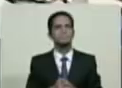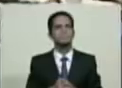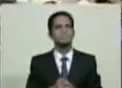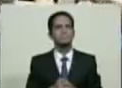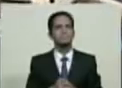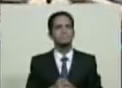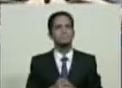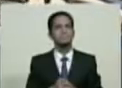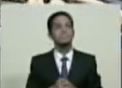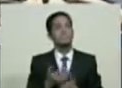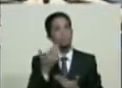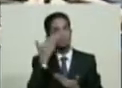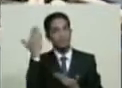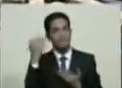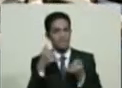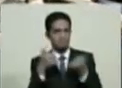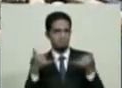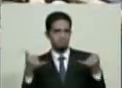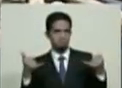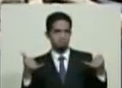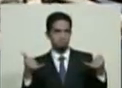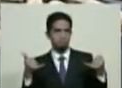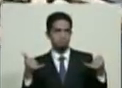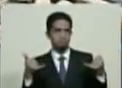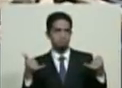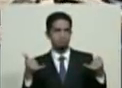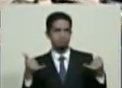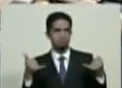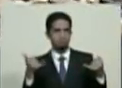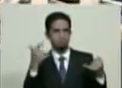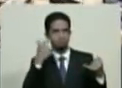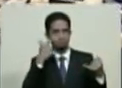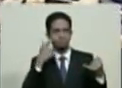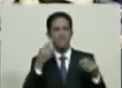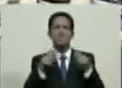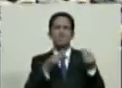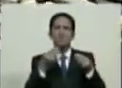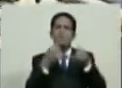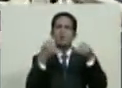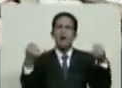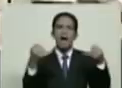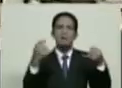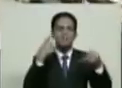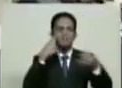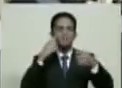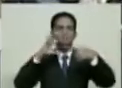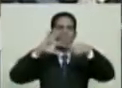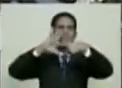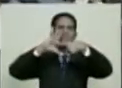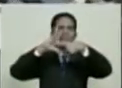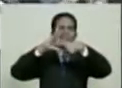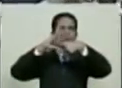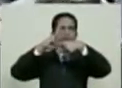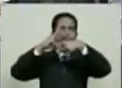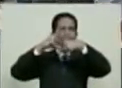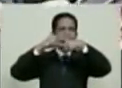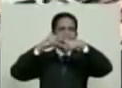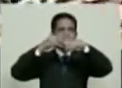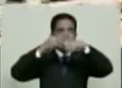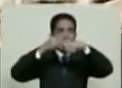Si ustedes ven el cable armado y el cable desarmado, personas que utilizaban radios